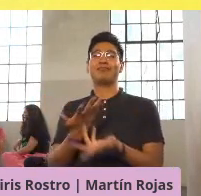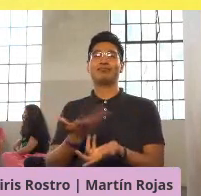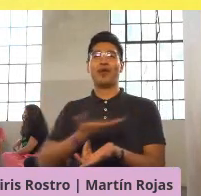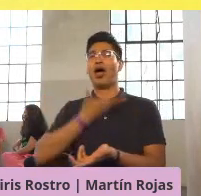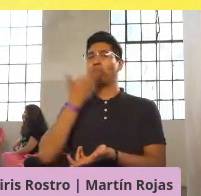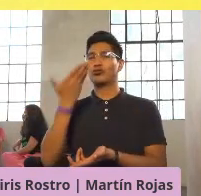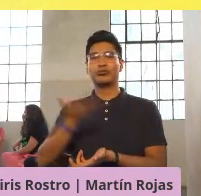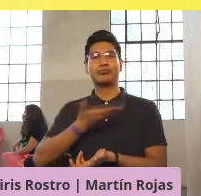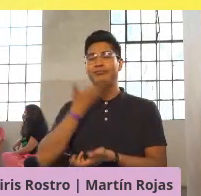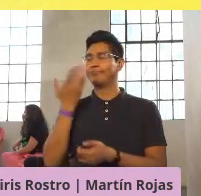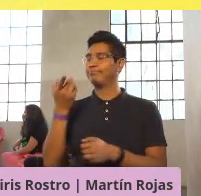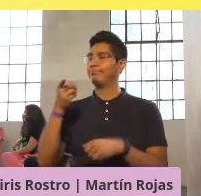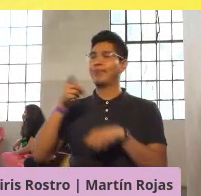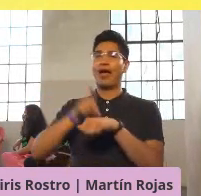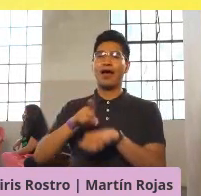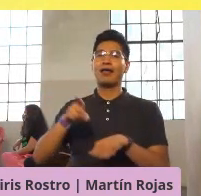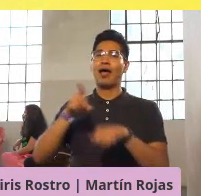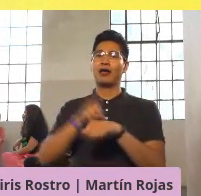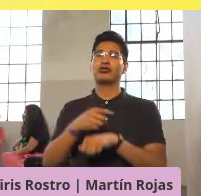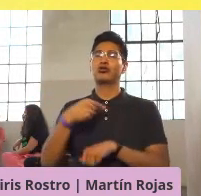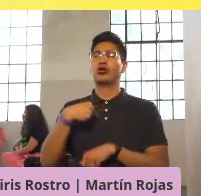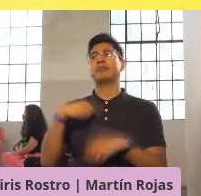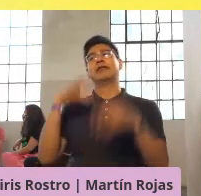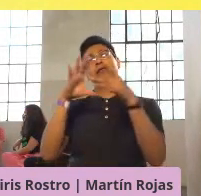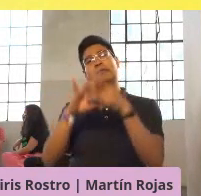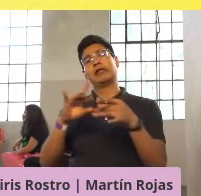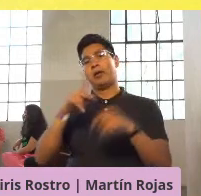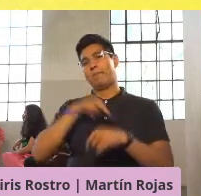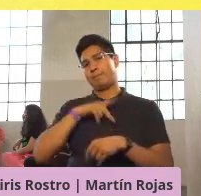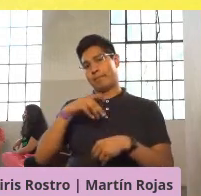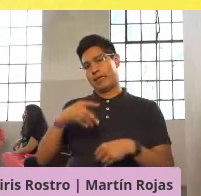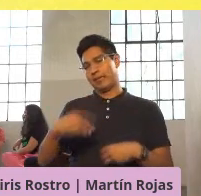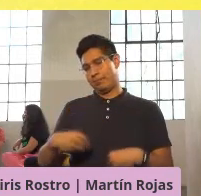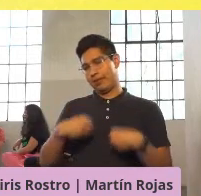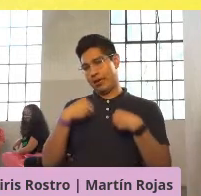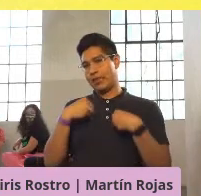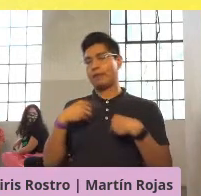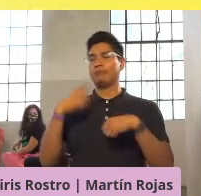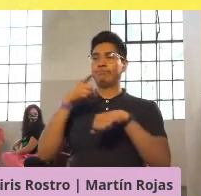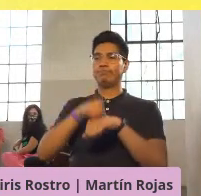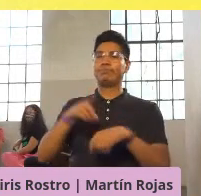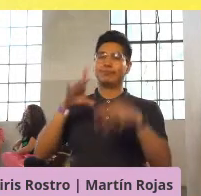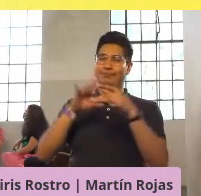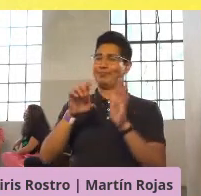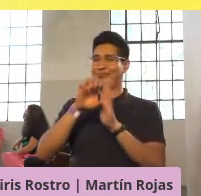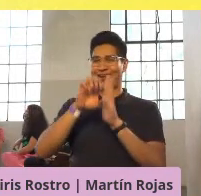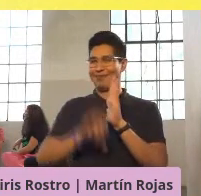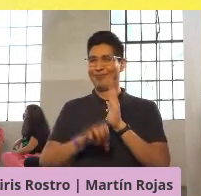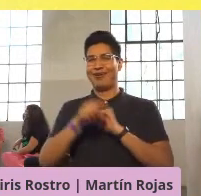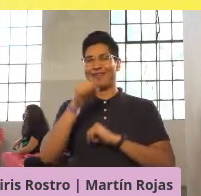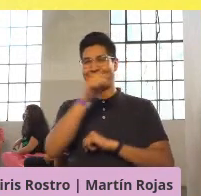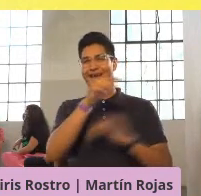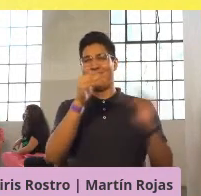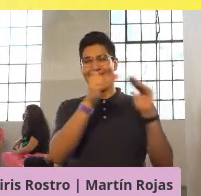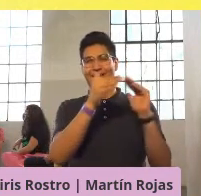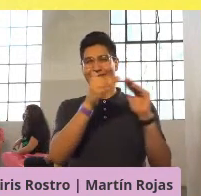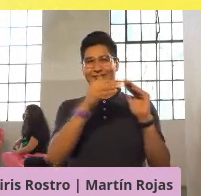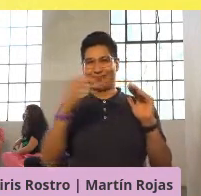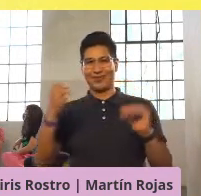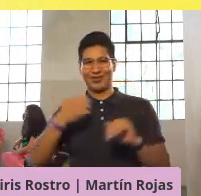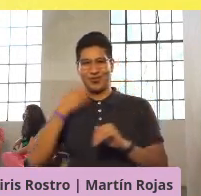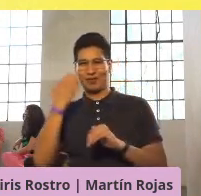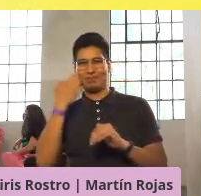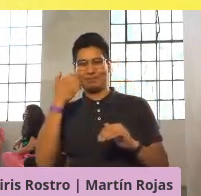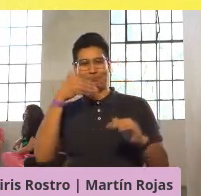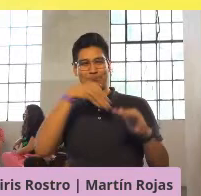estar escondiendo las costuras de lo que hacemos, ¿no? Así, una llegaba de la escuela a su casa y así mágicamente, todo,